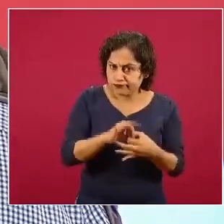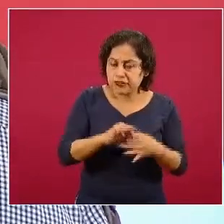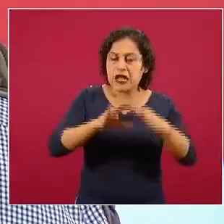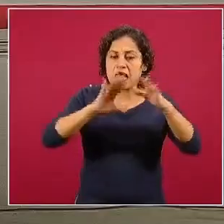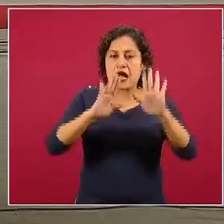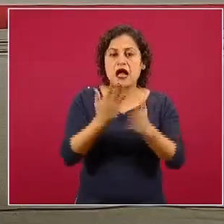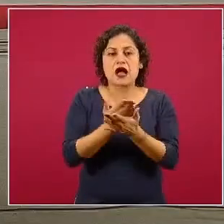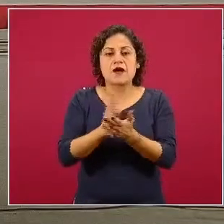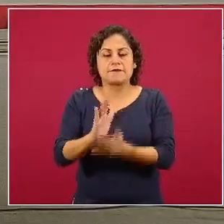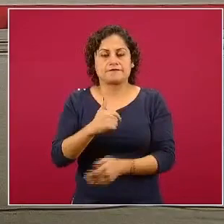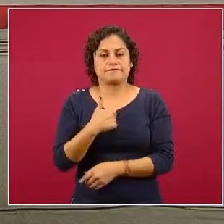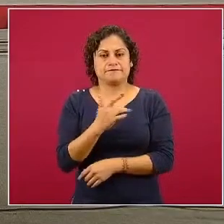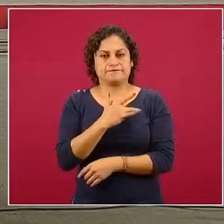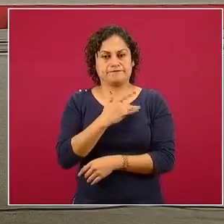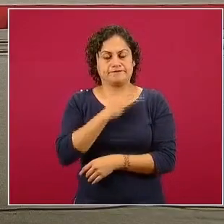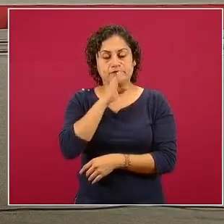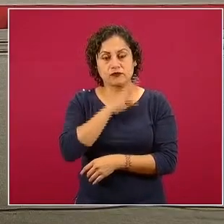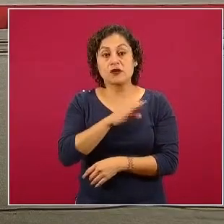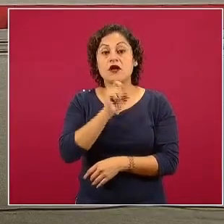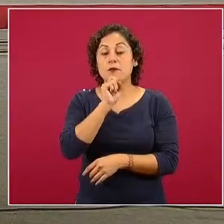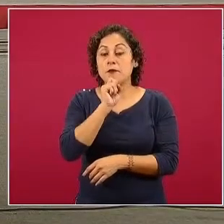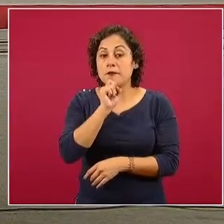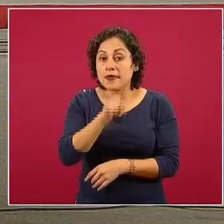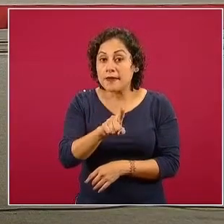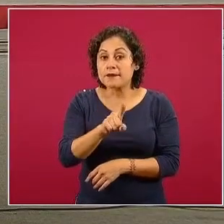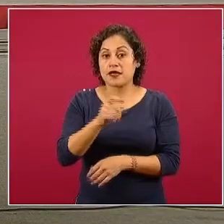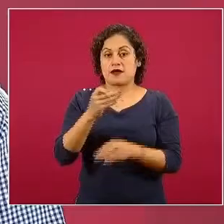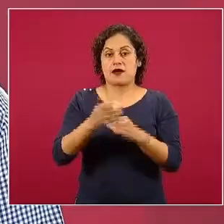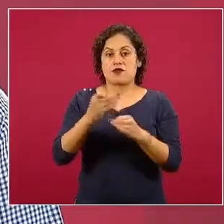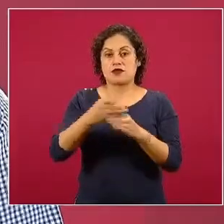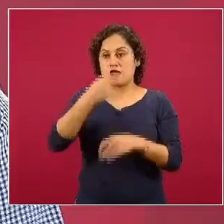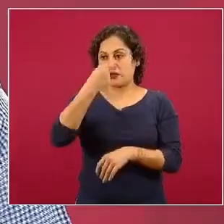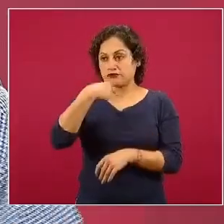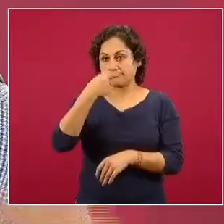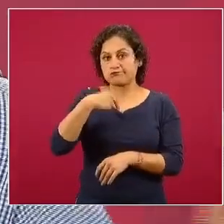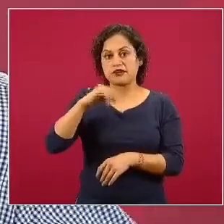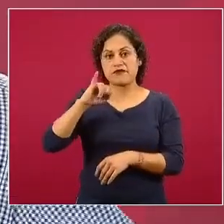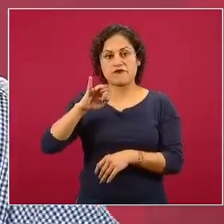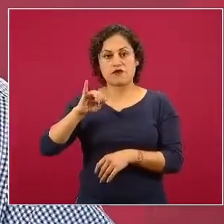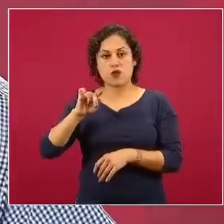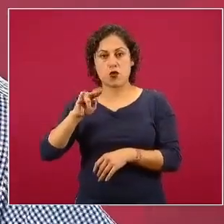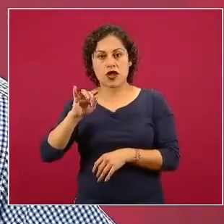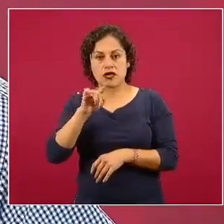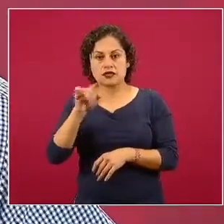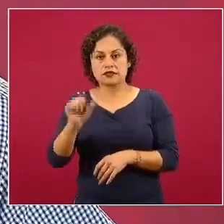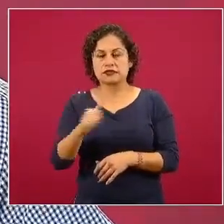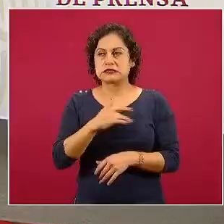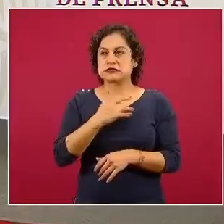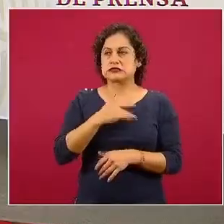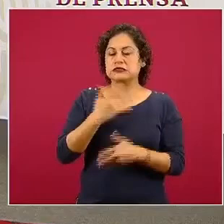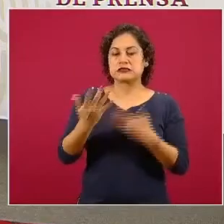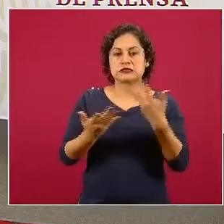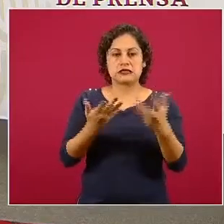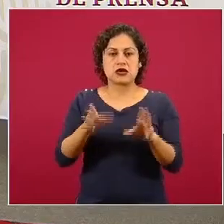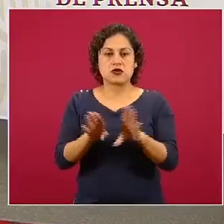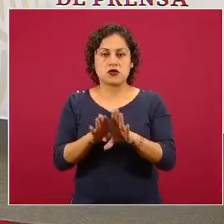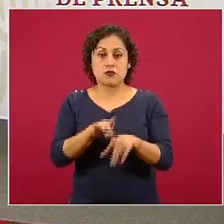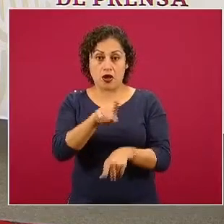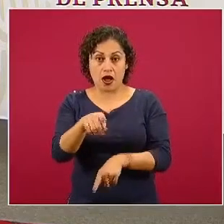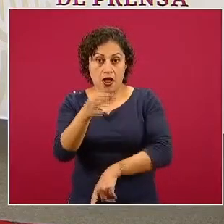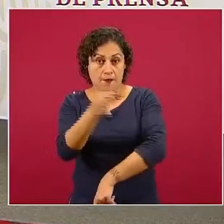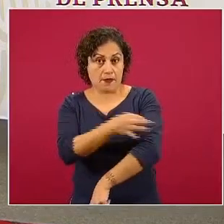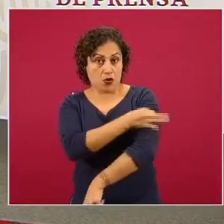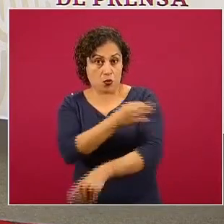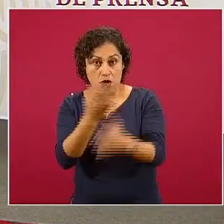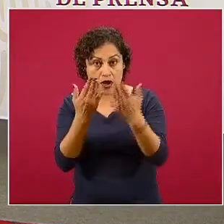donde además de SARS-CoV-2, también podemos padecer influenza, sobre todo si no todavía nos hemos vacunado, y